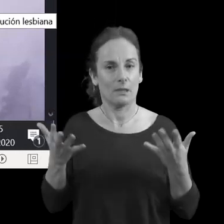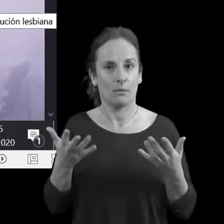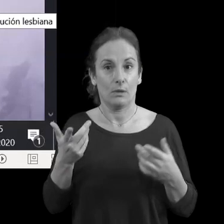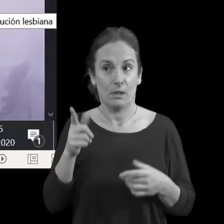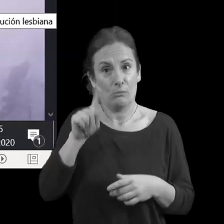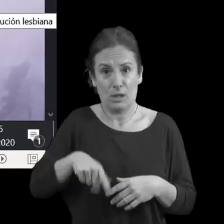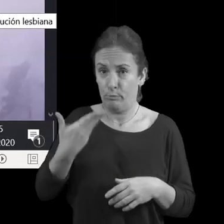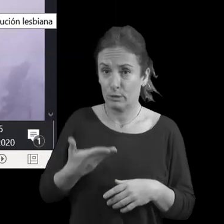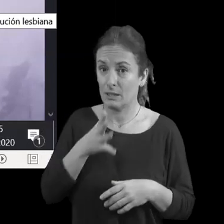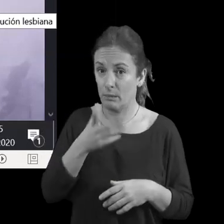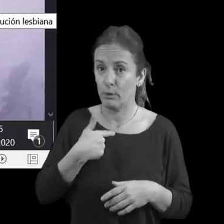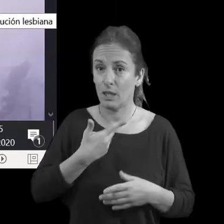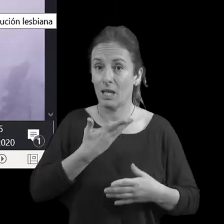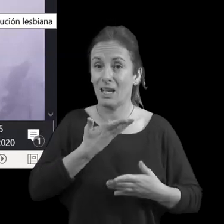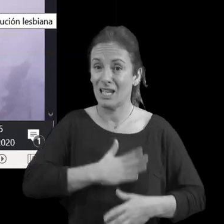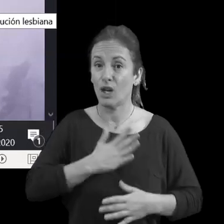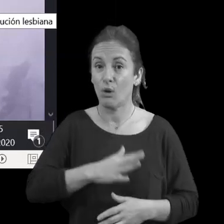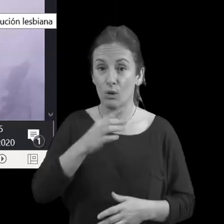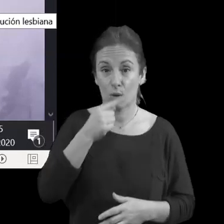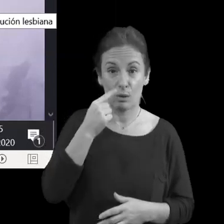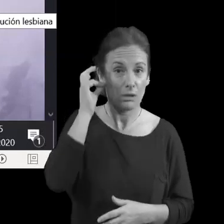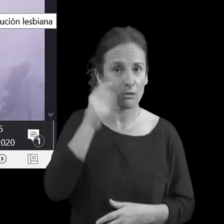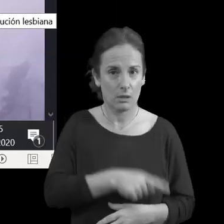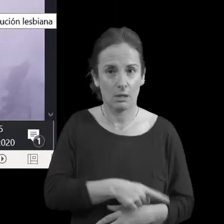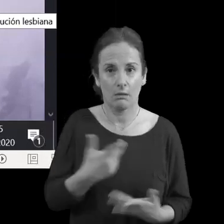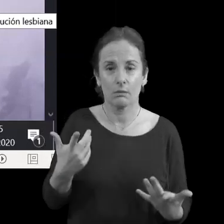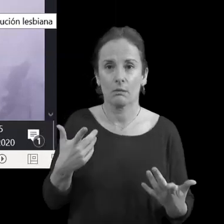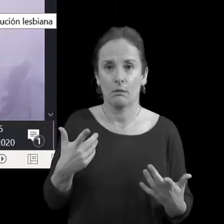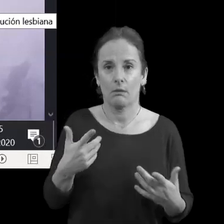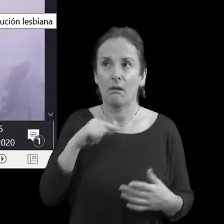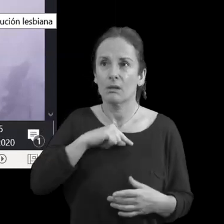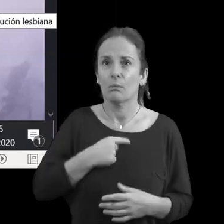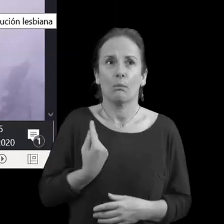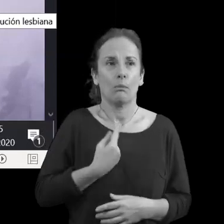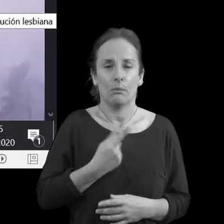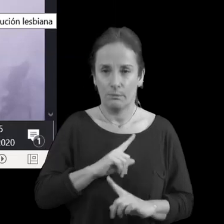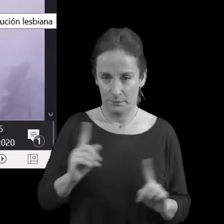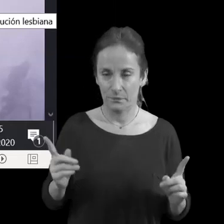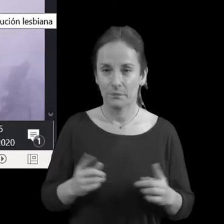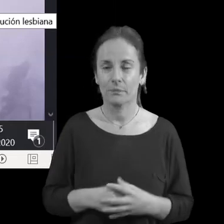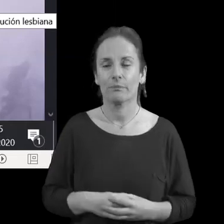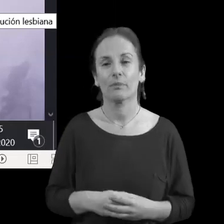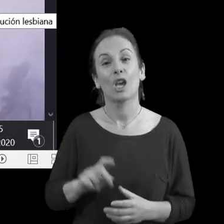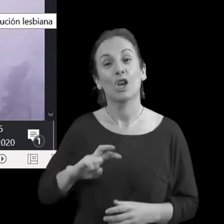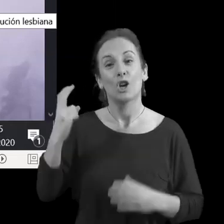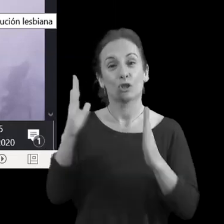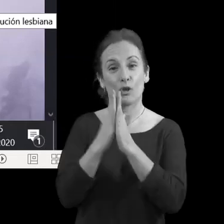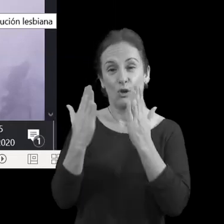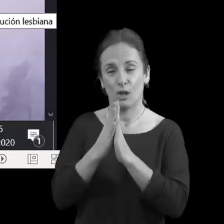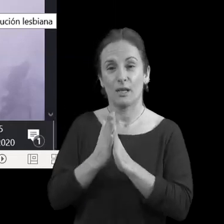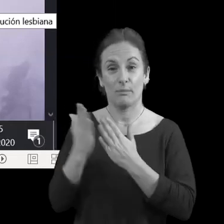hijas, ¿no? En todo caso, como decían Paco Vidart y Ricardo Llamas en otro libro que a mí me gusta mucho y que sigo